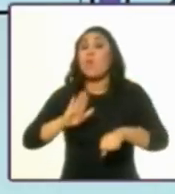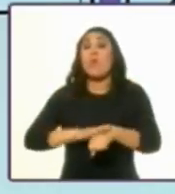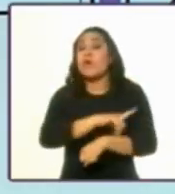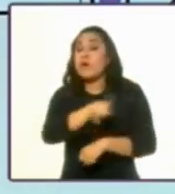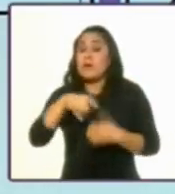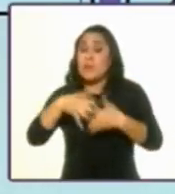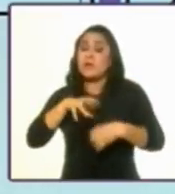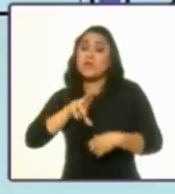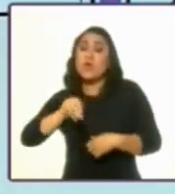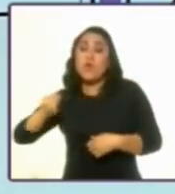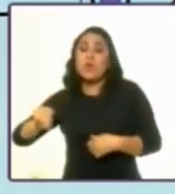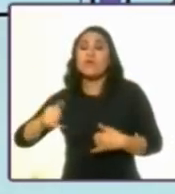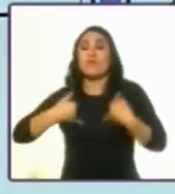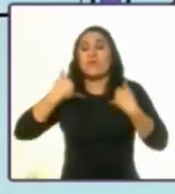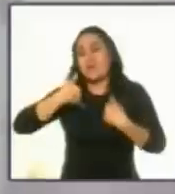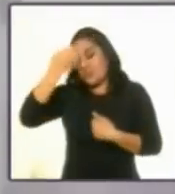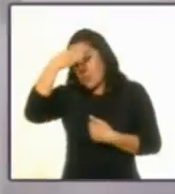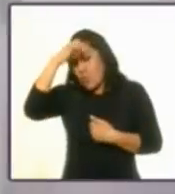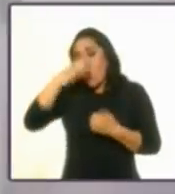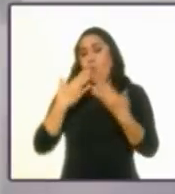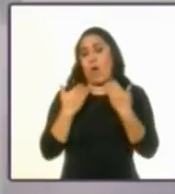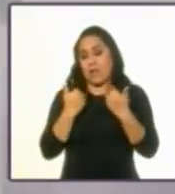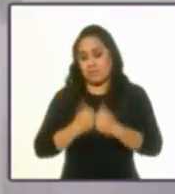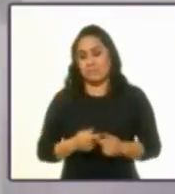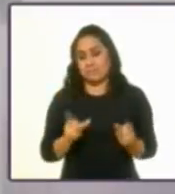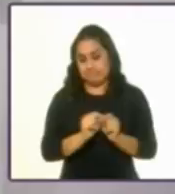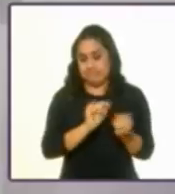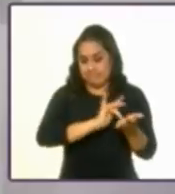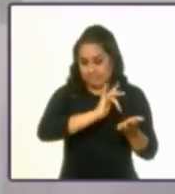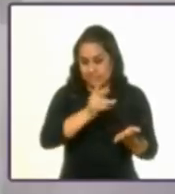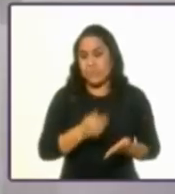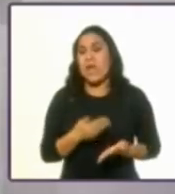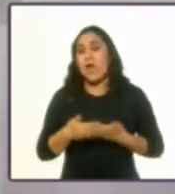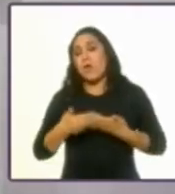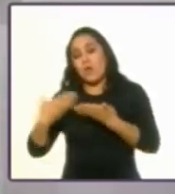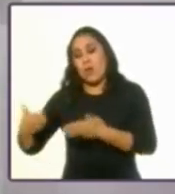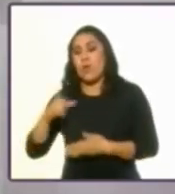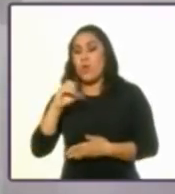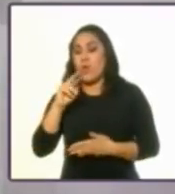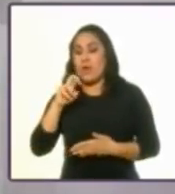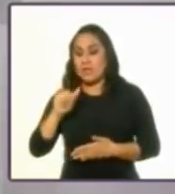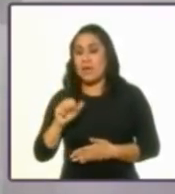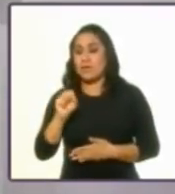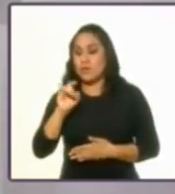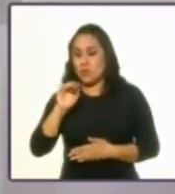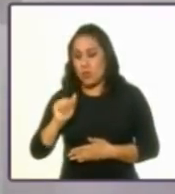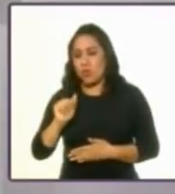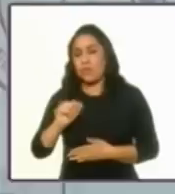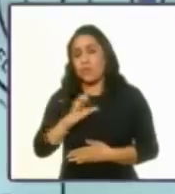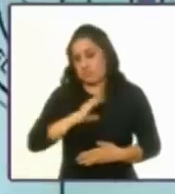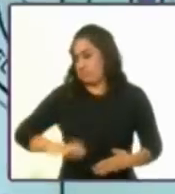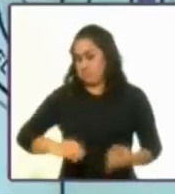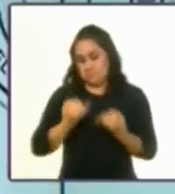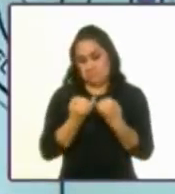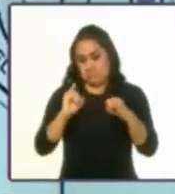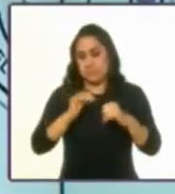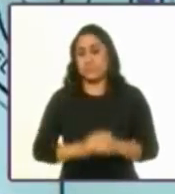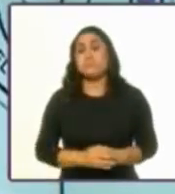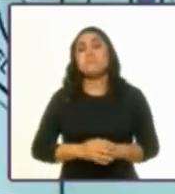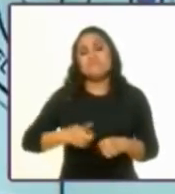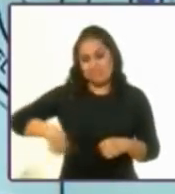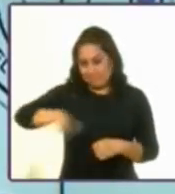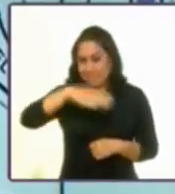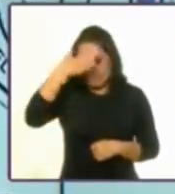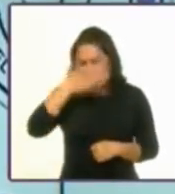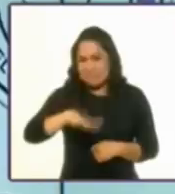experiencia gracias tiene ahora la voz lorena o sonia candidata sin partido buenas noches sabemos que la